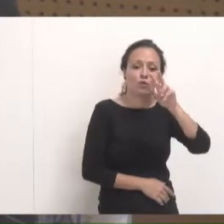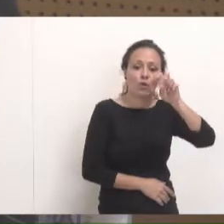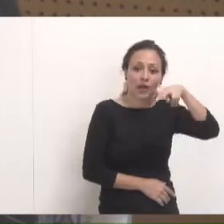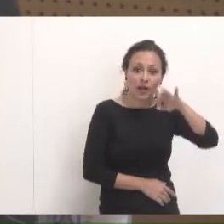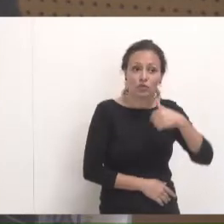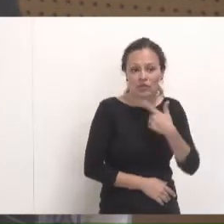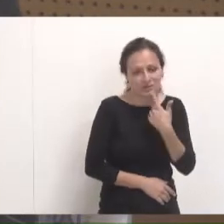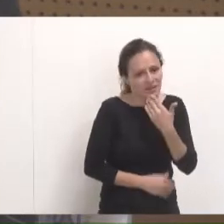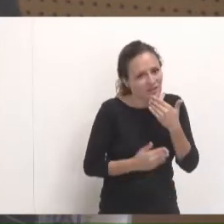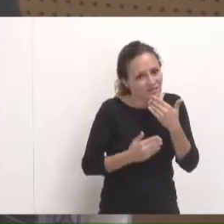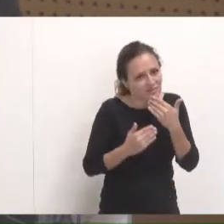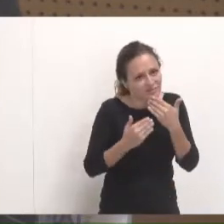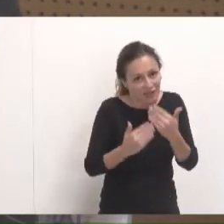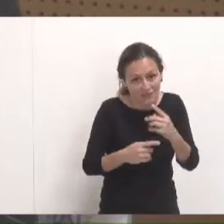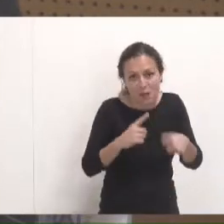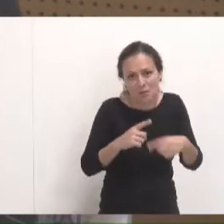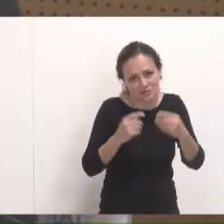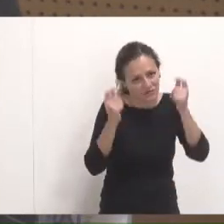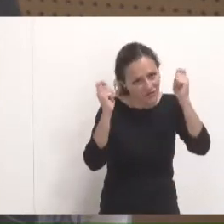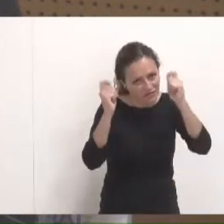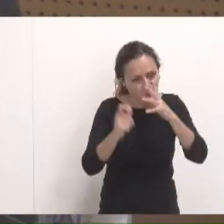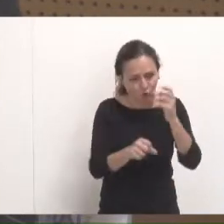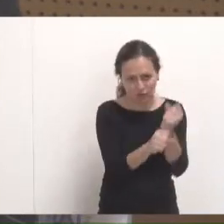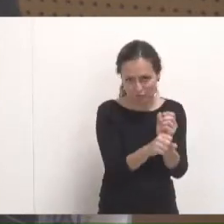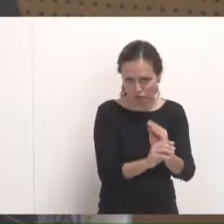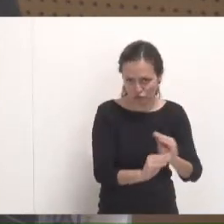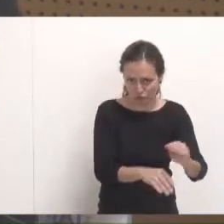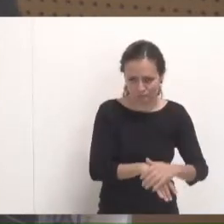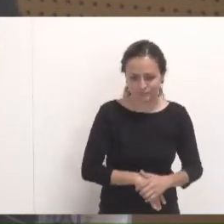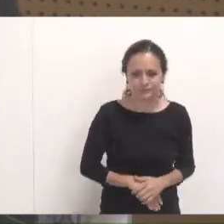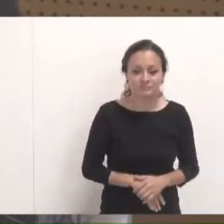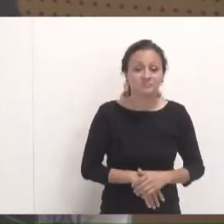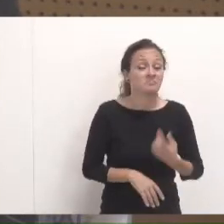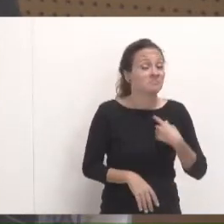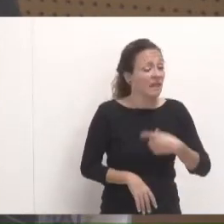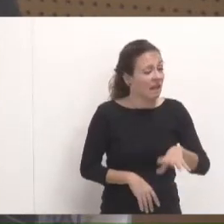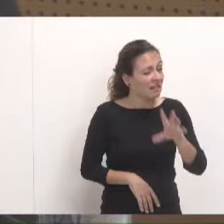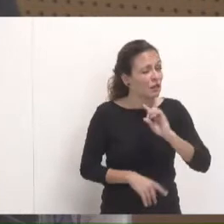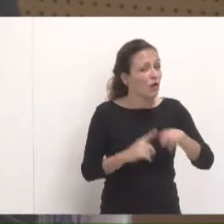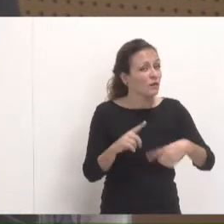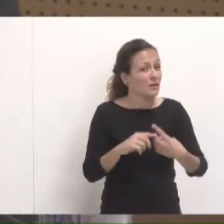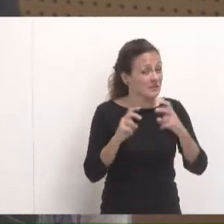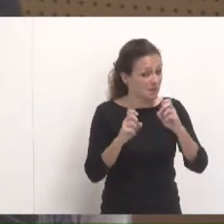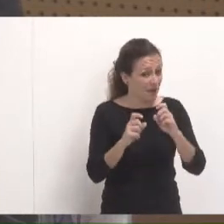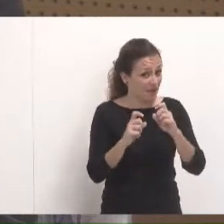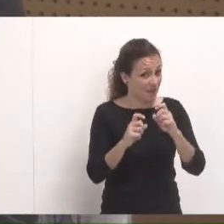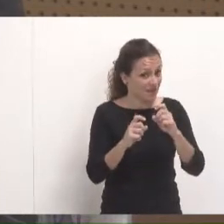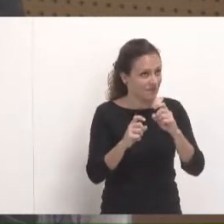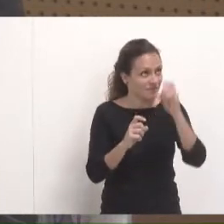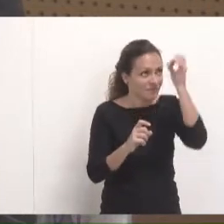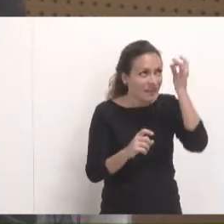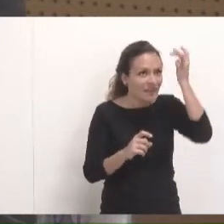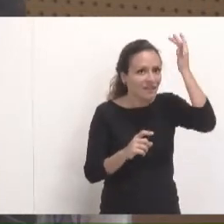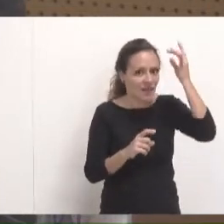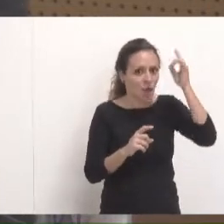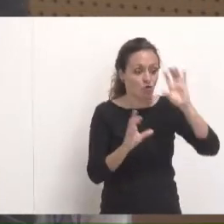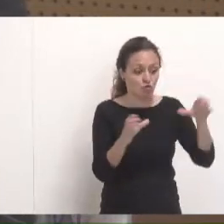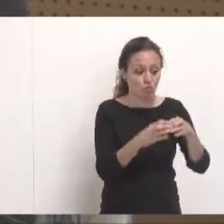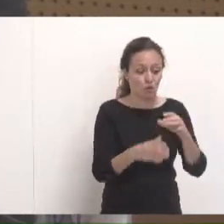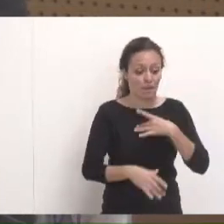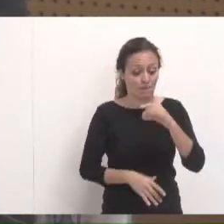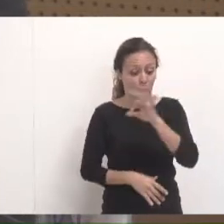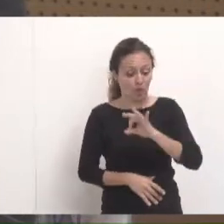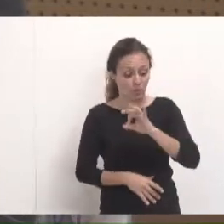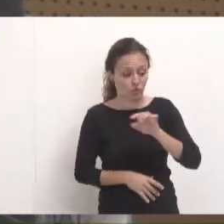trabajo. Que entiendo además que esa iniciativa y la que presenta el Grupo de Podemos se completan y complementan